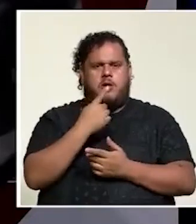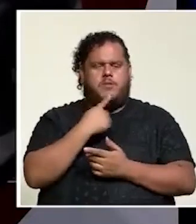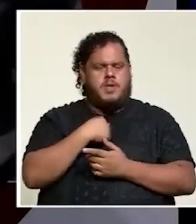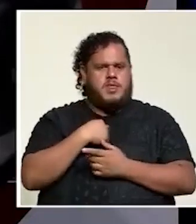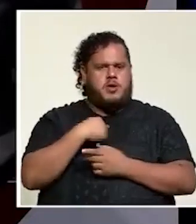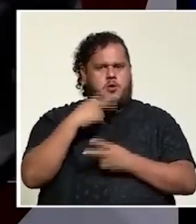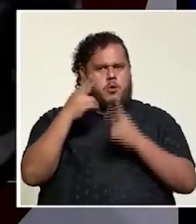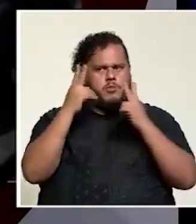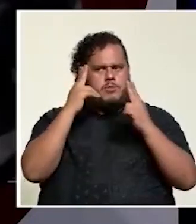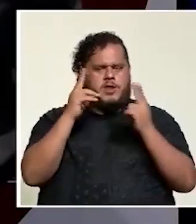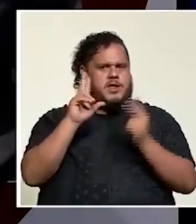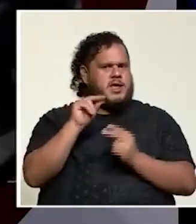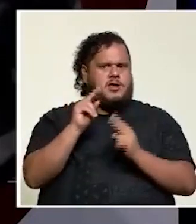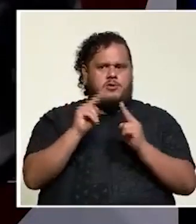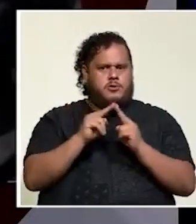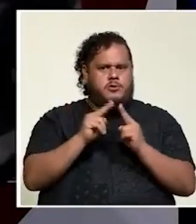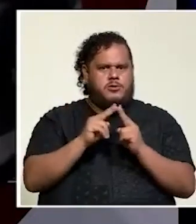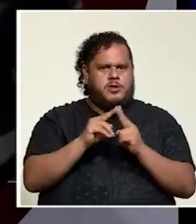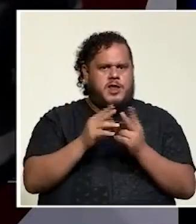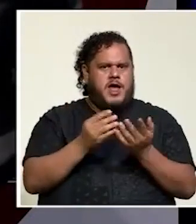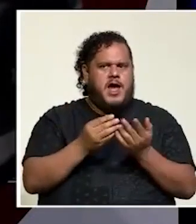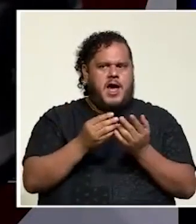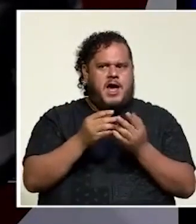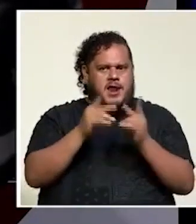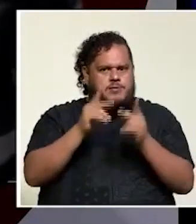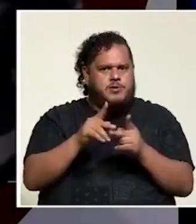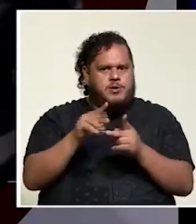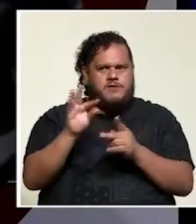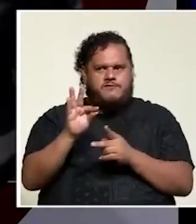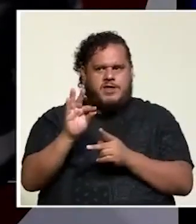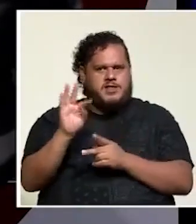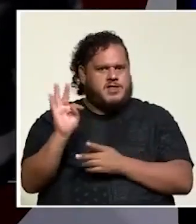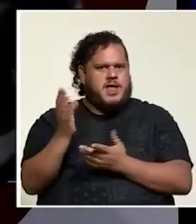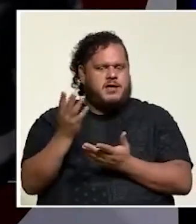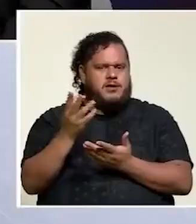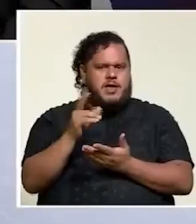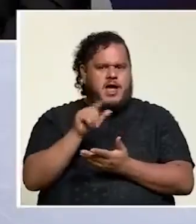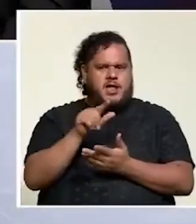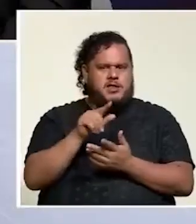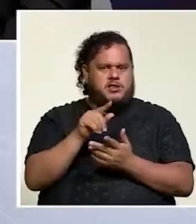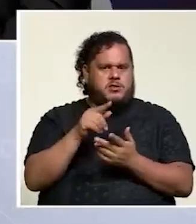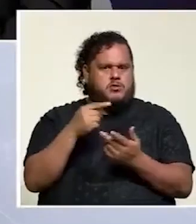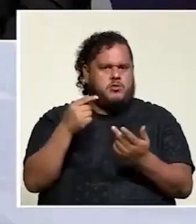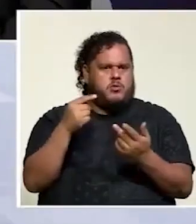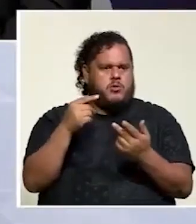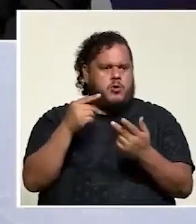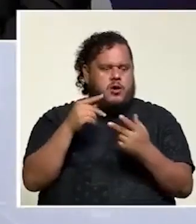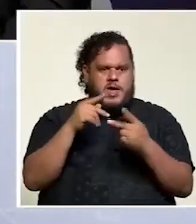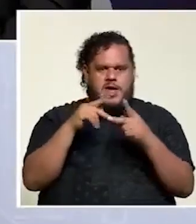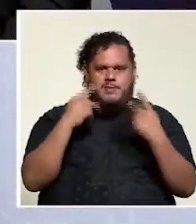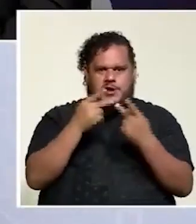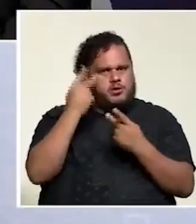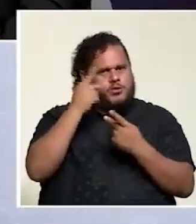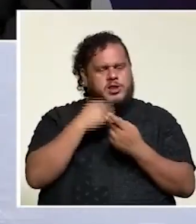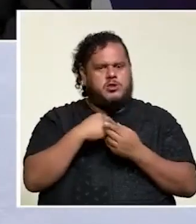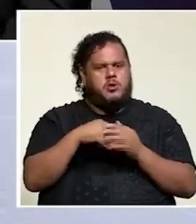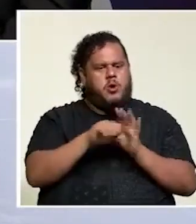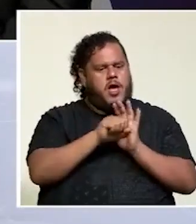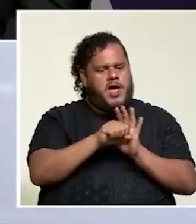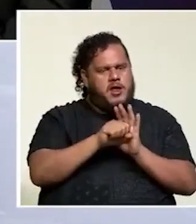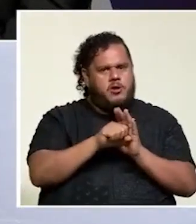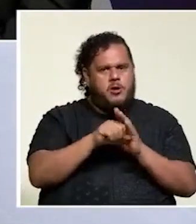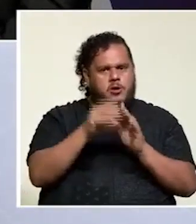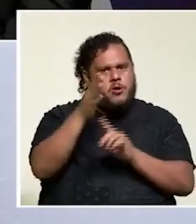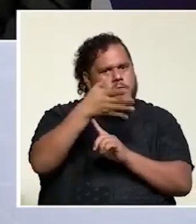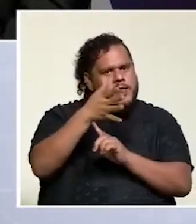no conocía al señor Feinsack ni a su partido. Le enseñé el logo de la bandera y me dijo, no, nunca había oído